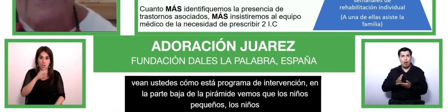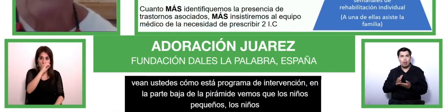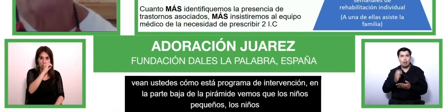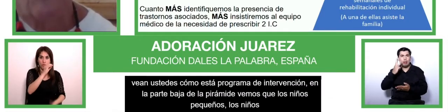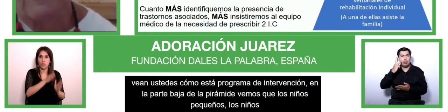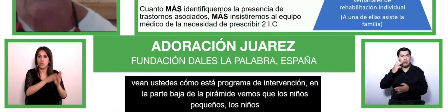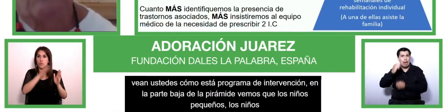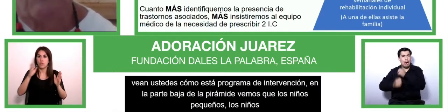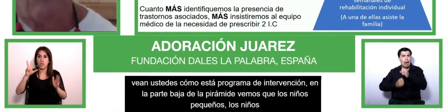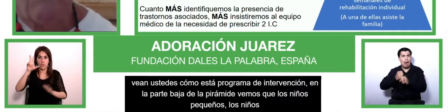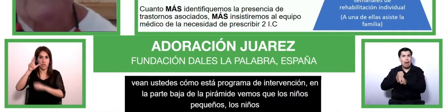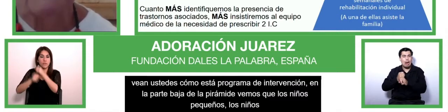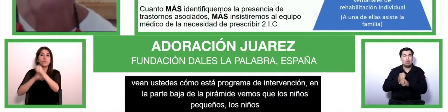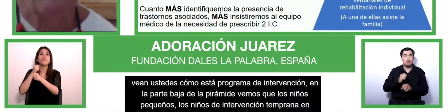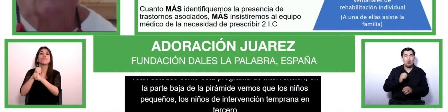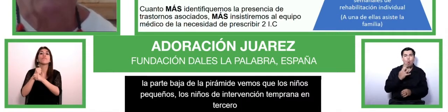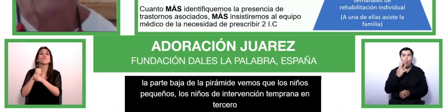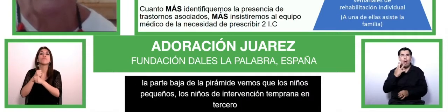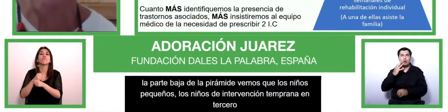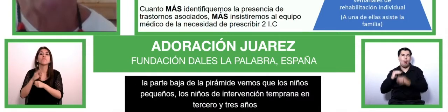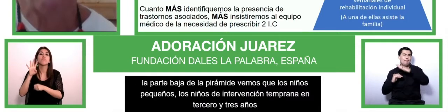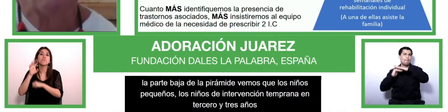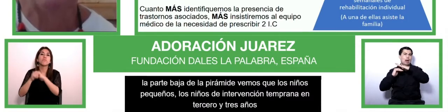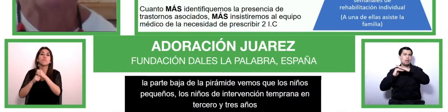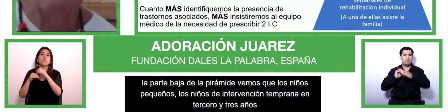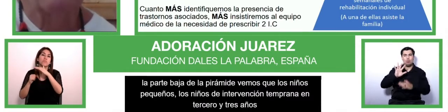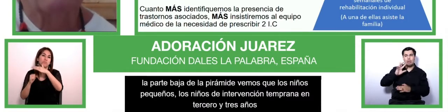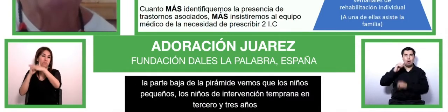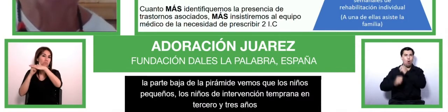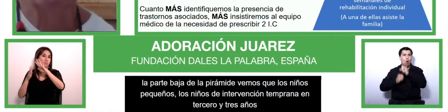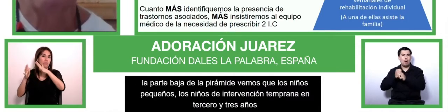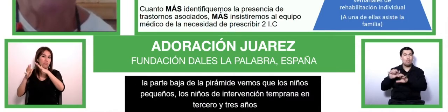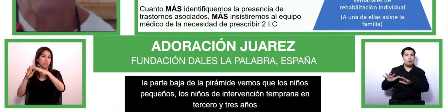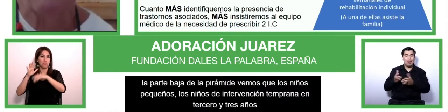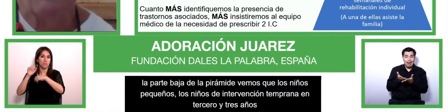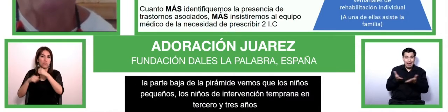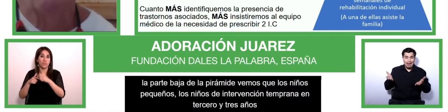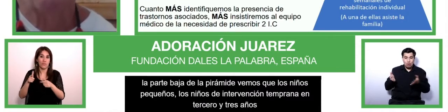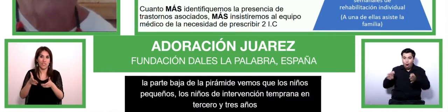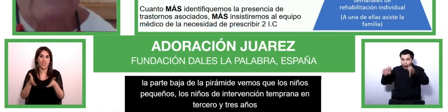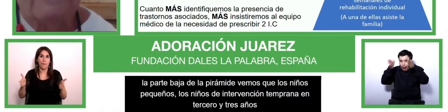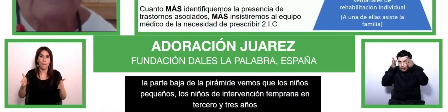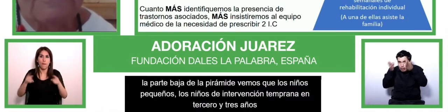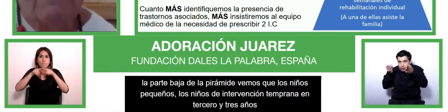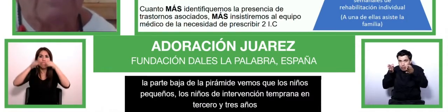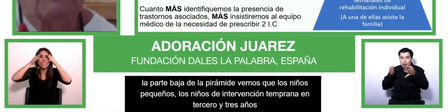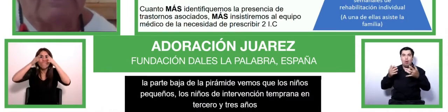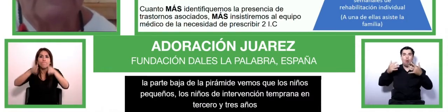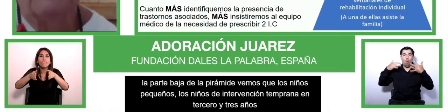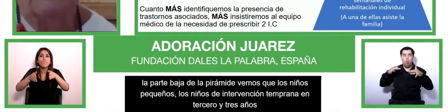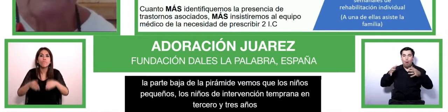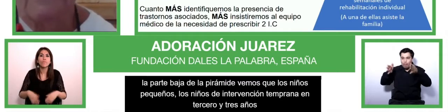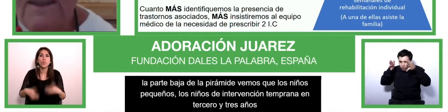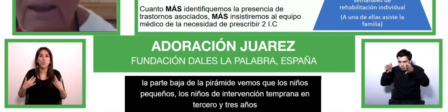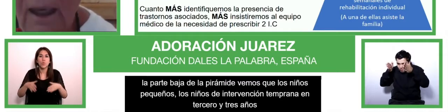3 años, 4 como máximo, 5 años, reciben una atención muy intensiva,